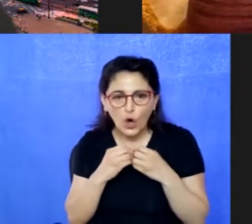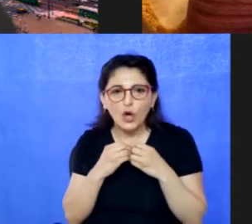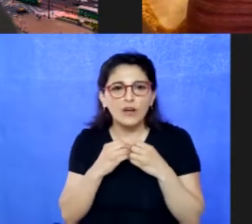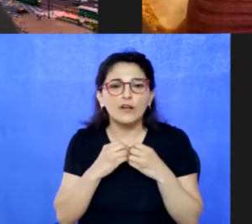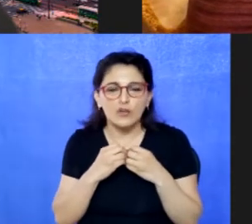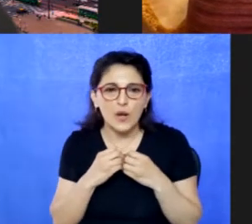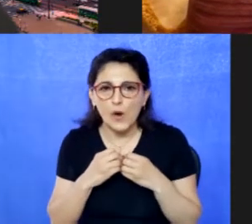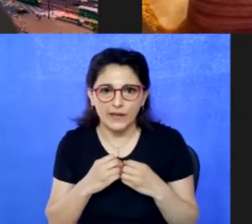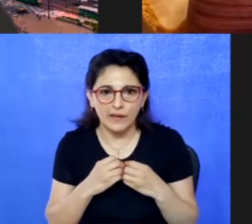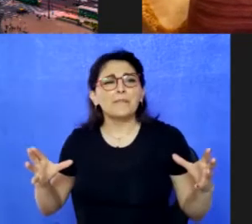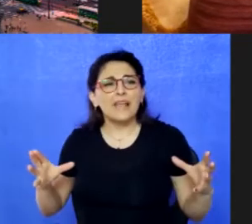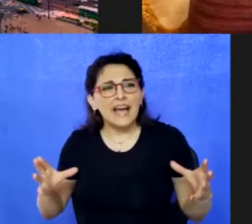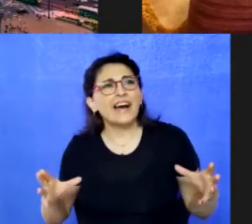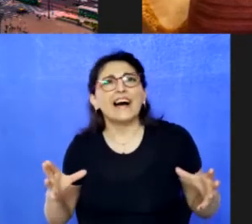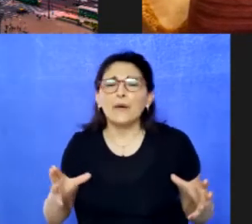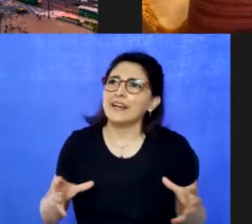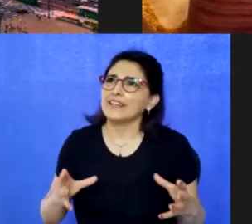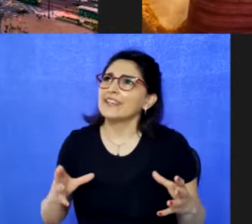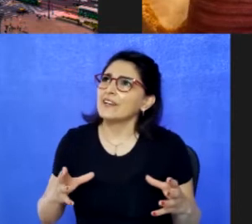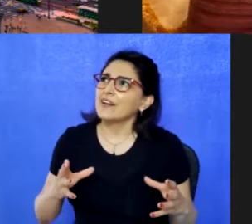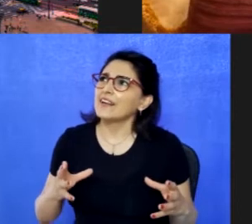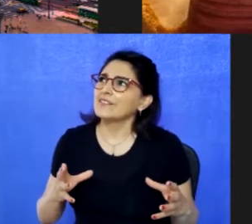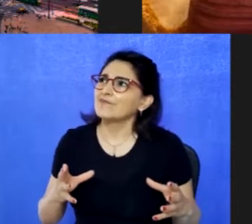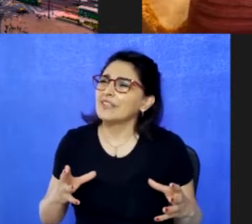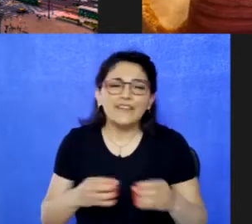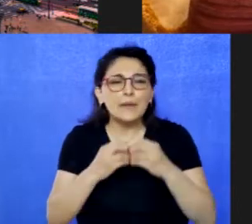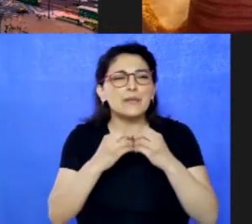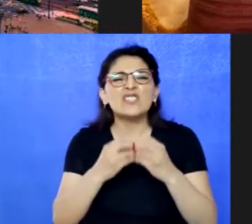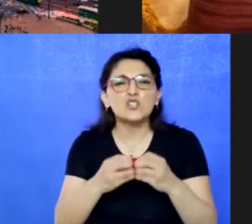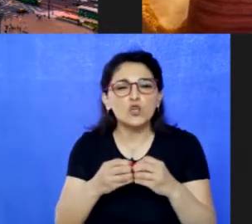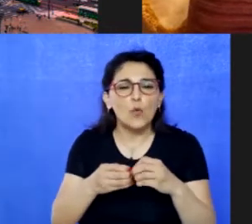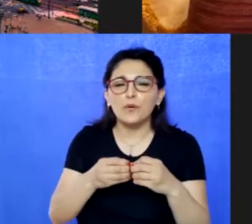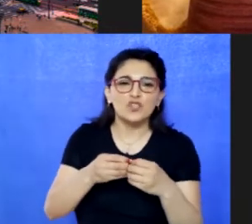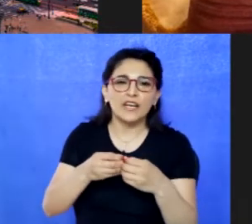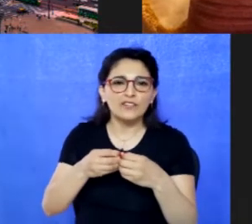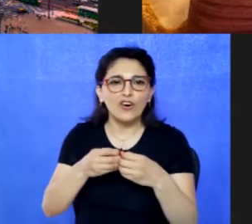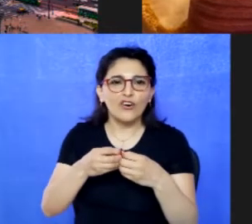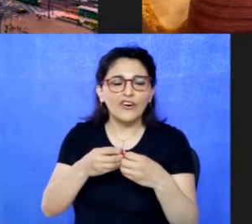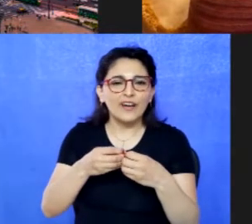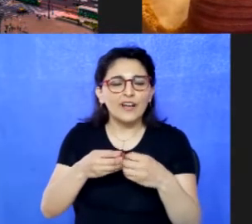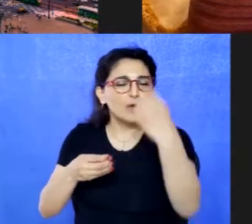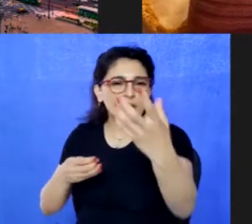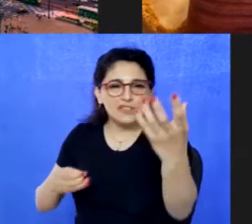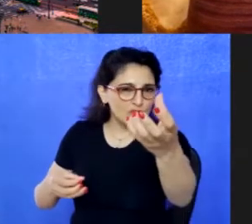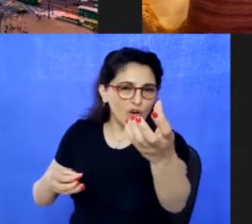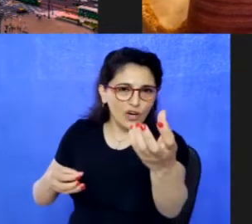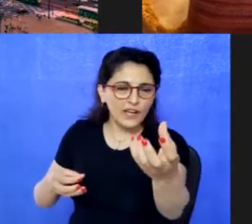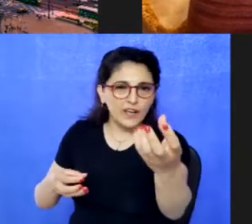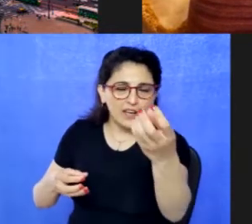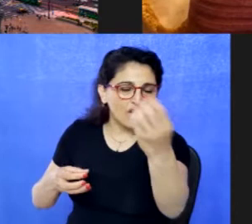conozco, lo llamo a él. A ver, cada vez que pienso un proyecto, lo